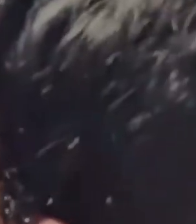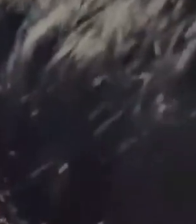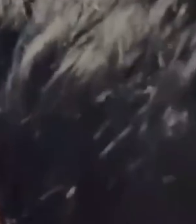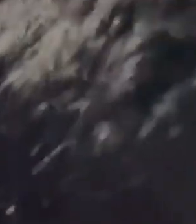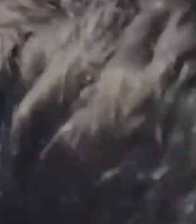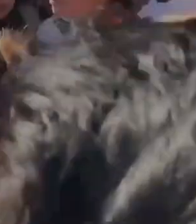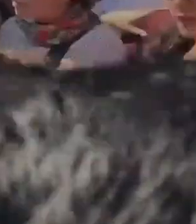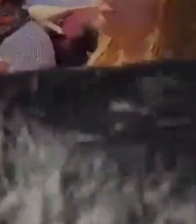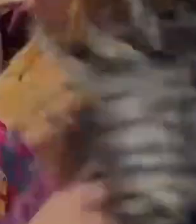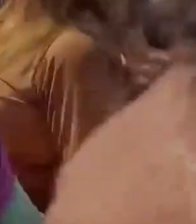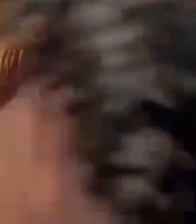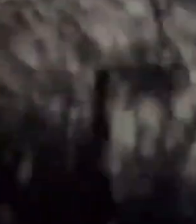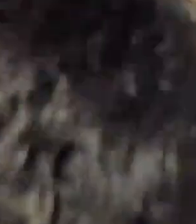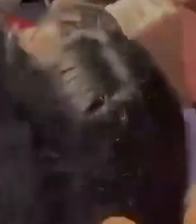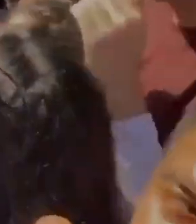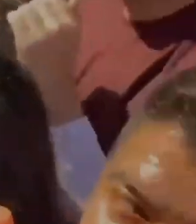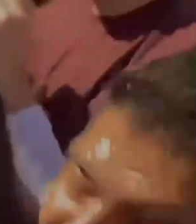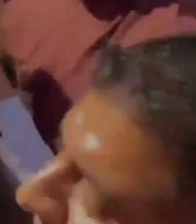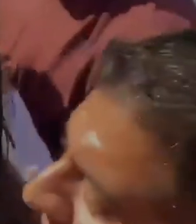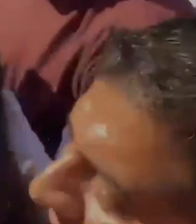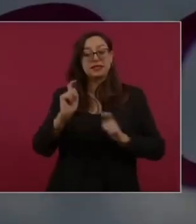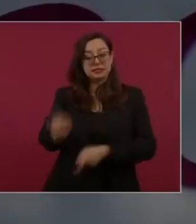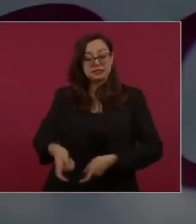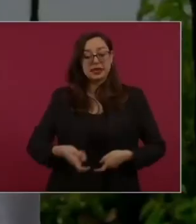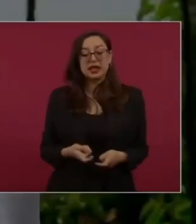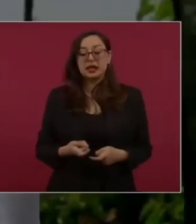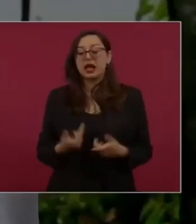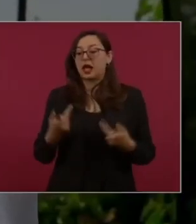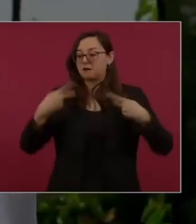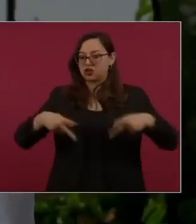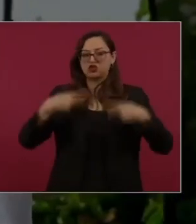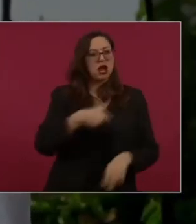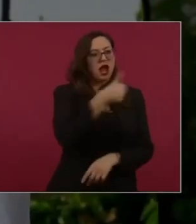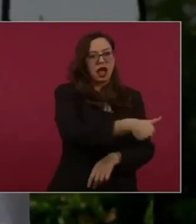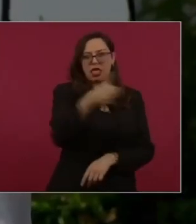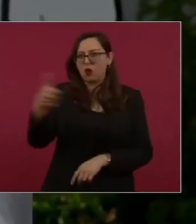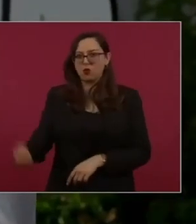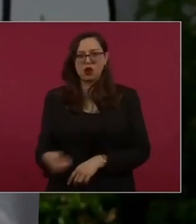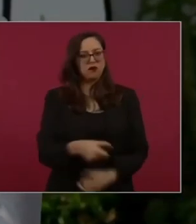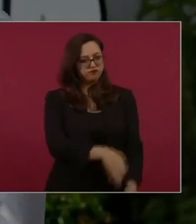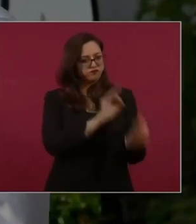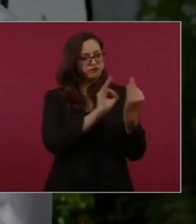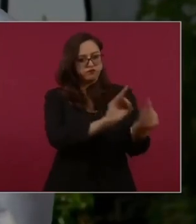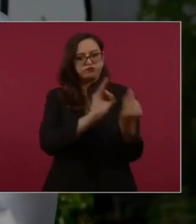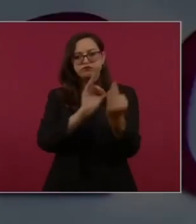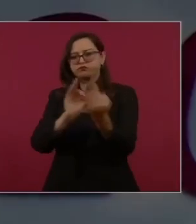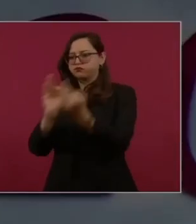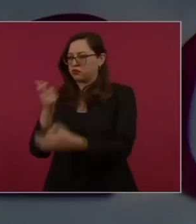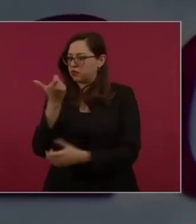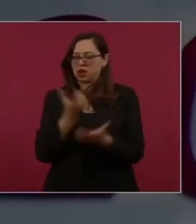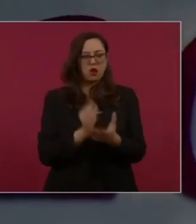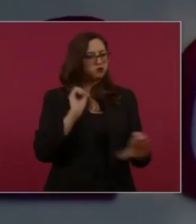con amor se paga, le decían sus simpatizantes. Nuestro presidente anunció 4 años de resultados de manera